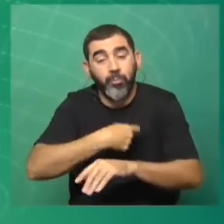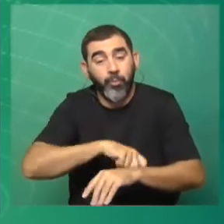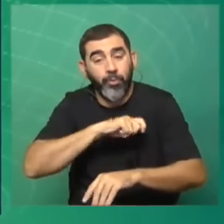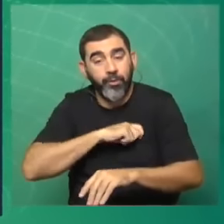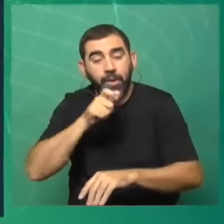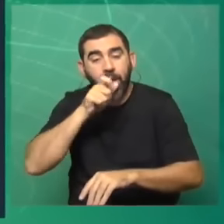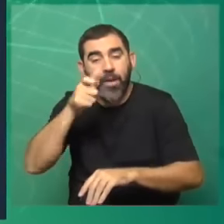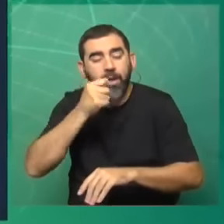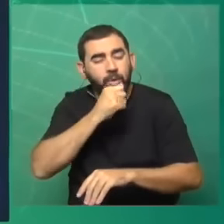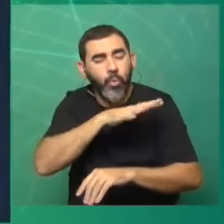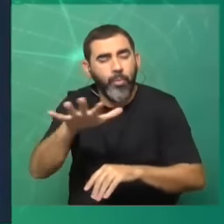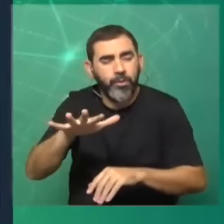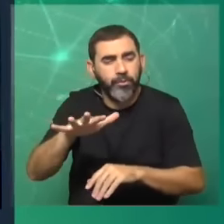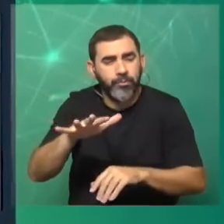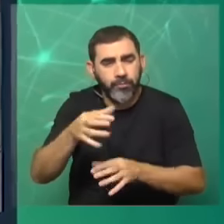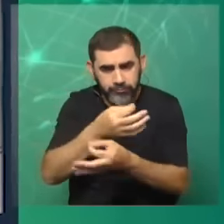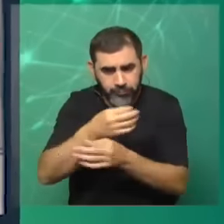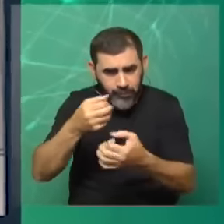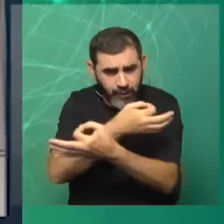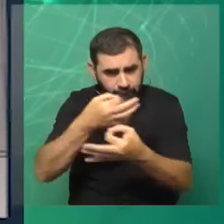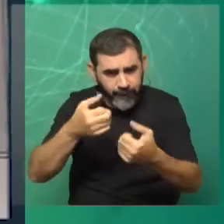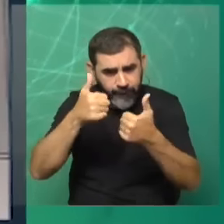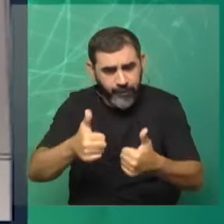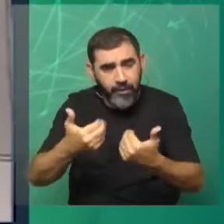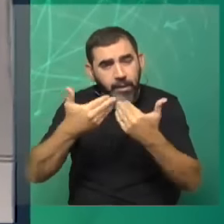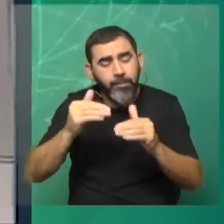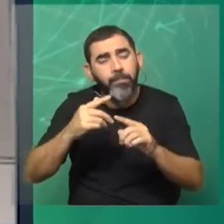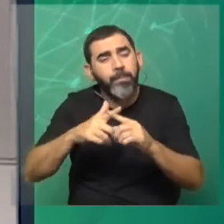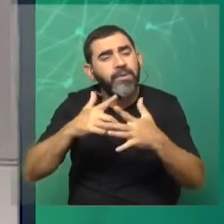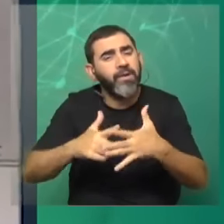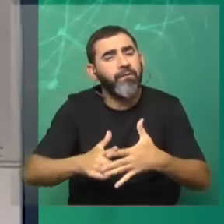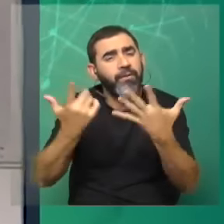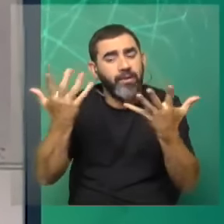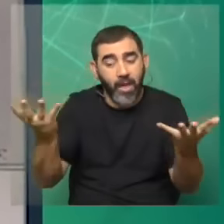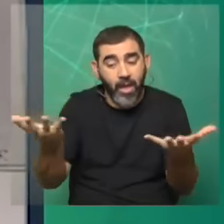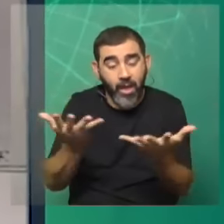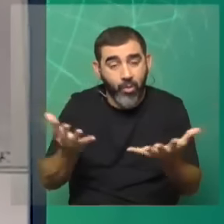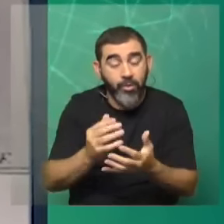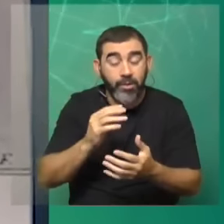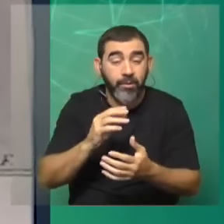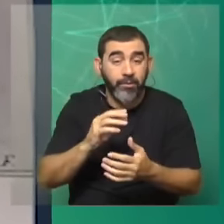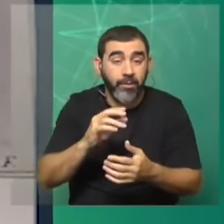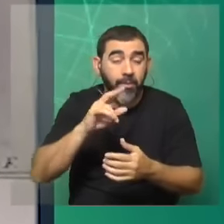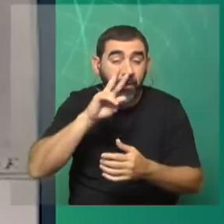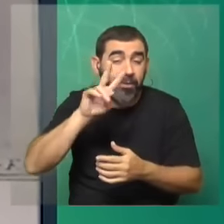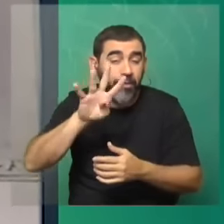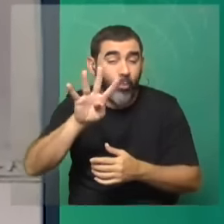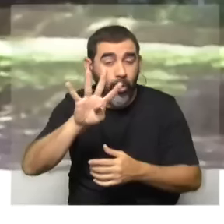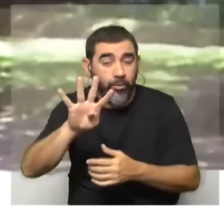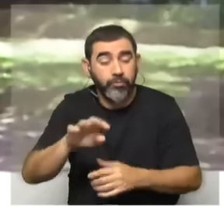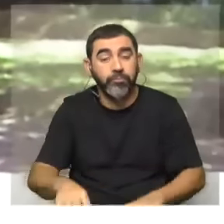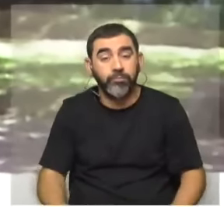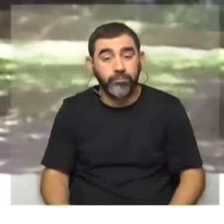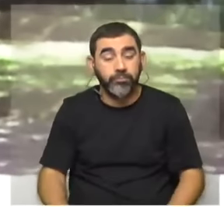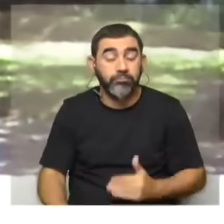fundamentación histórica está bien Entonces comenzar las celebraciones de alguna forma en esta fecha es un